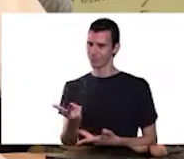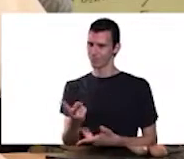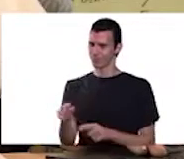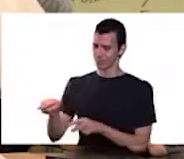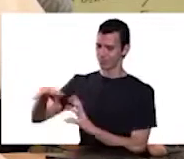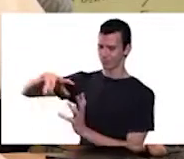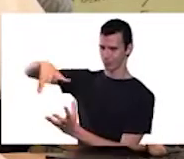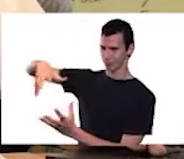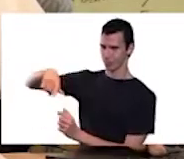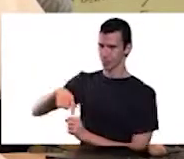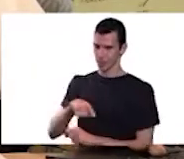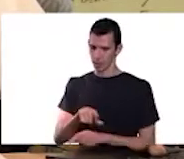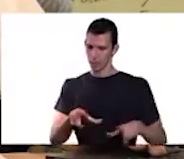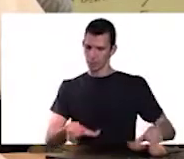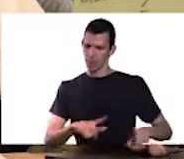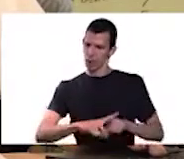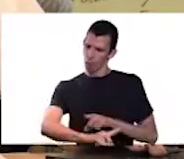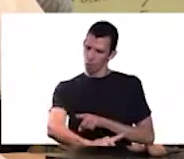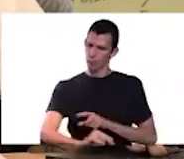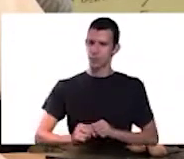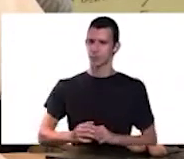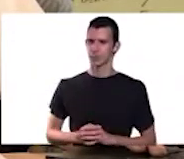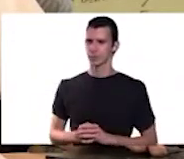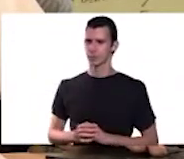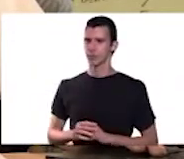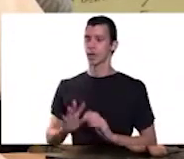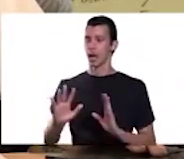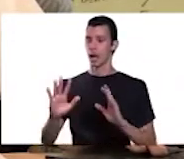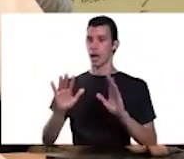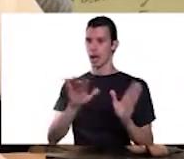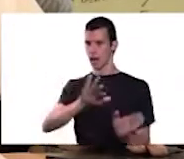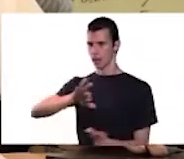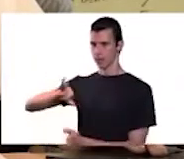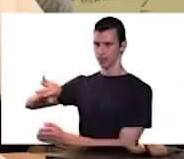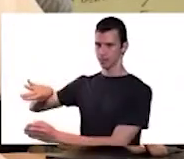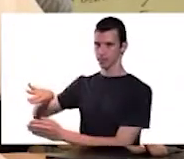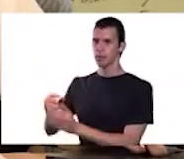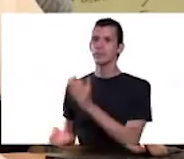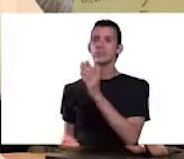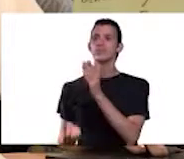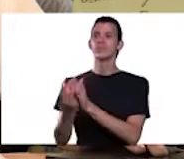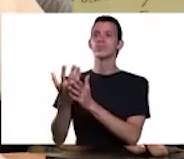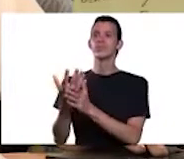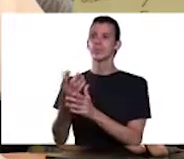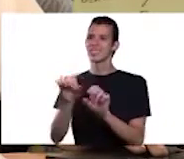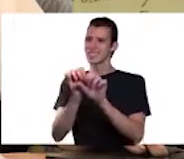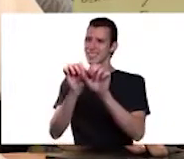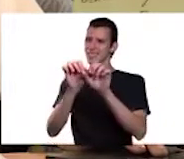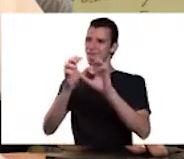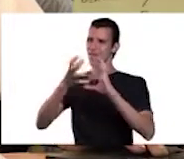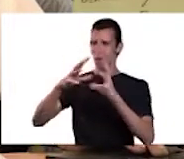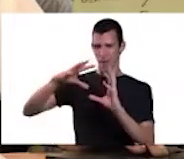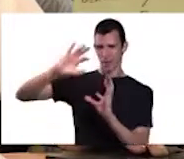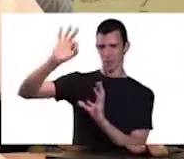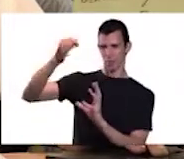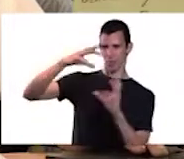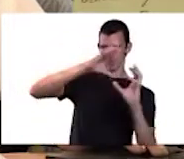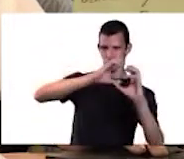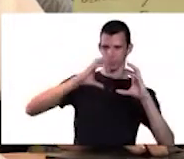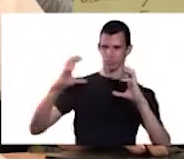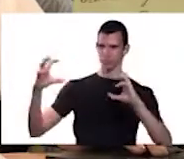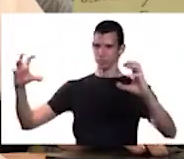el origen y estructura del sistema solar hay dos teorías fundamentales, las nebulares y las